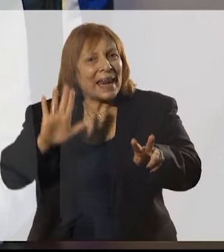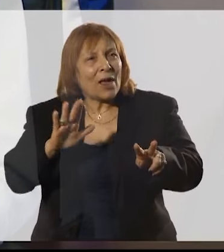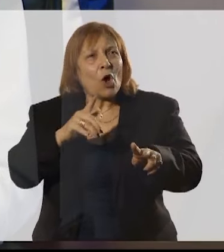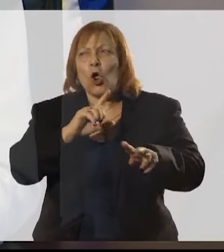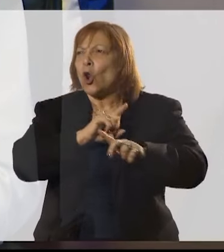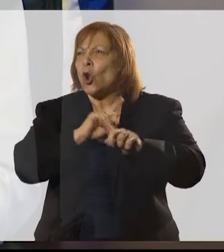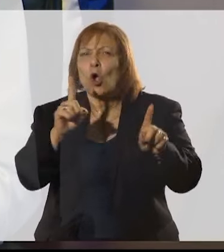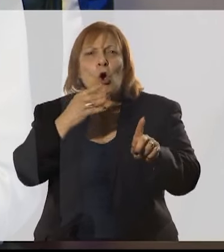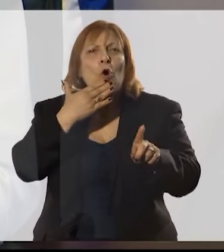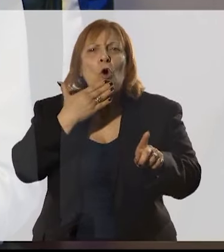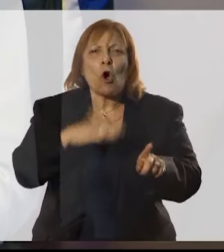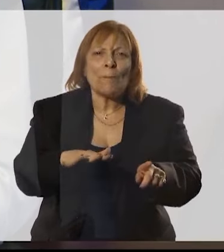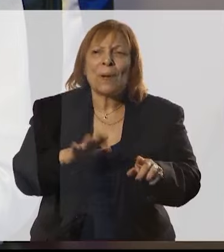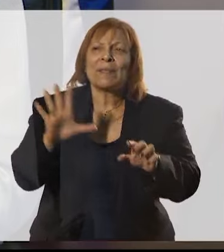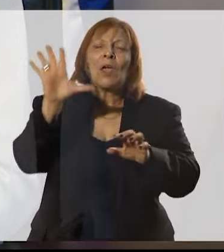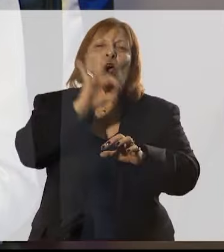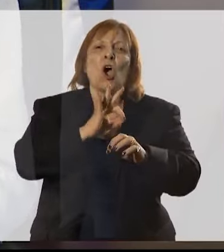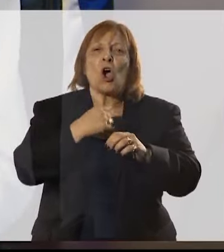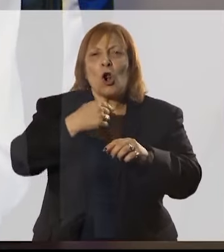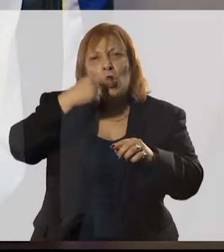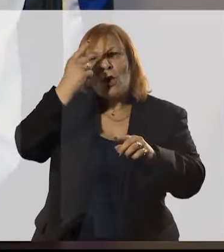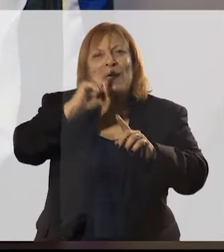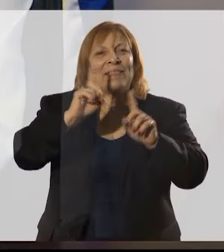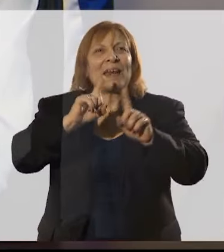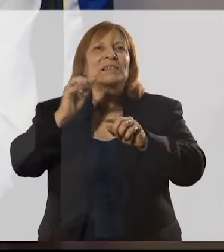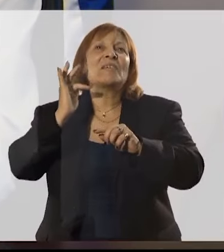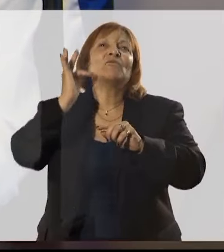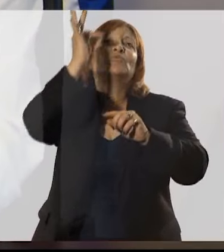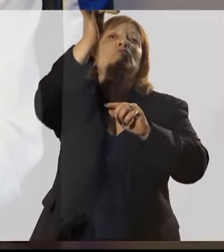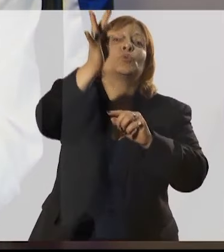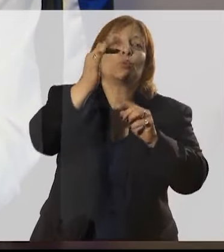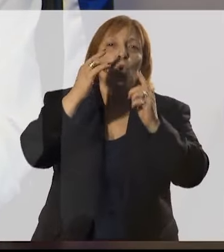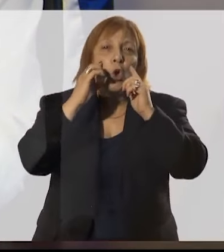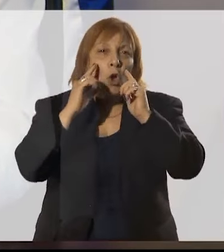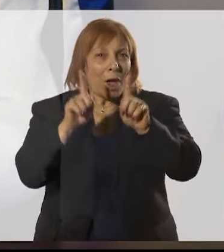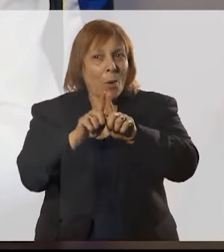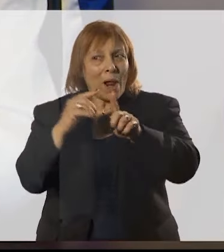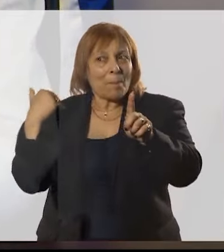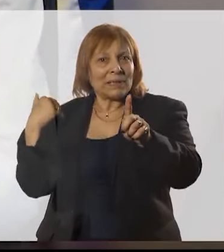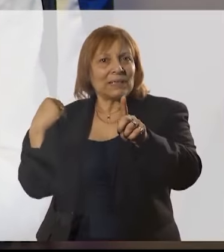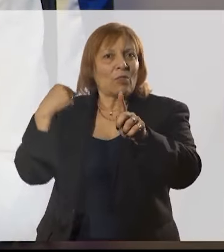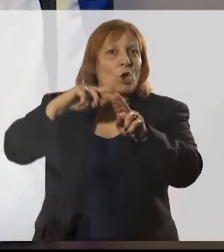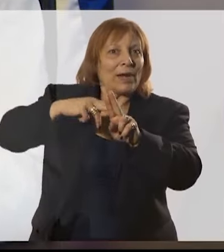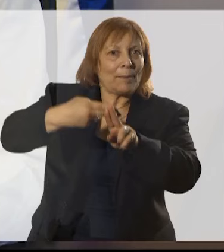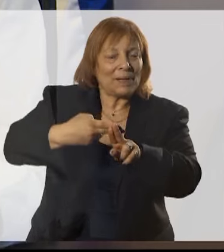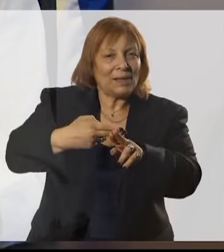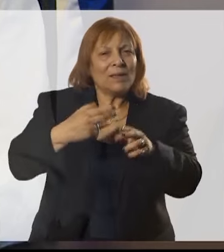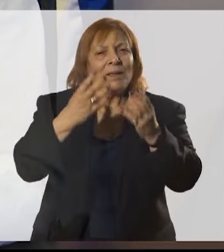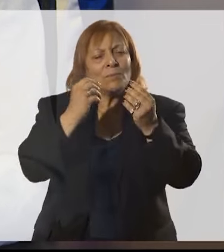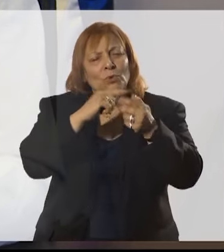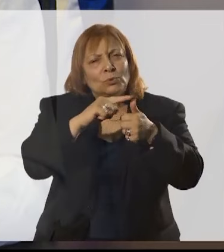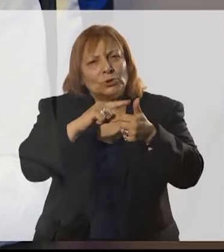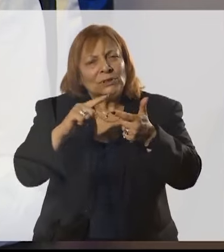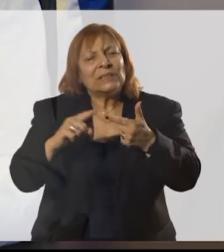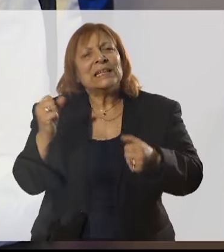presente y tanta desaprensión respecto al futuro por tal razón y por muchas